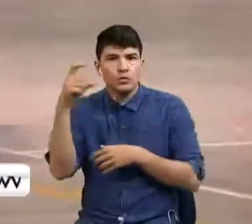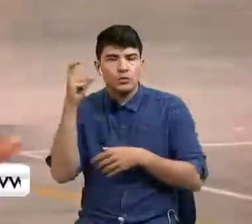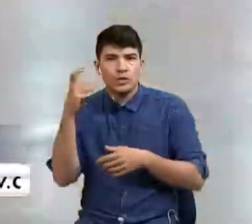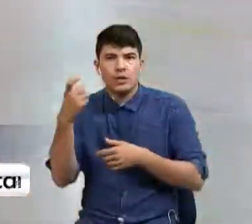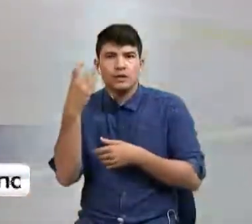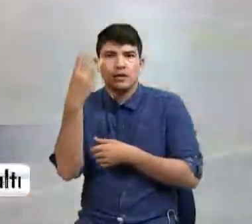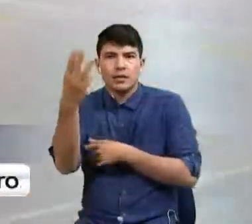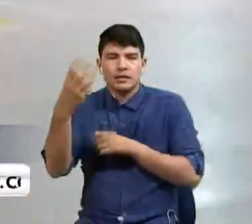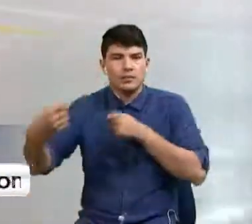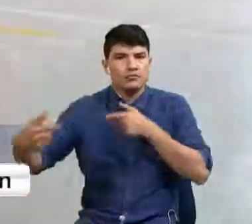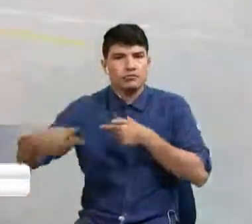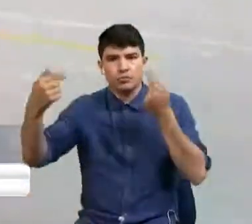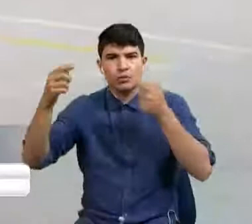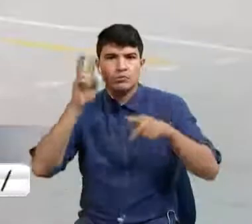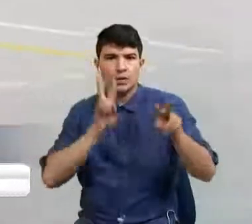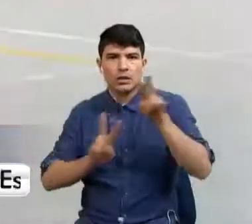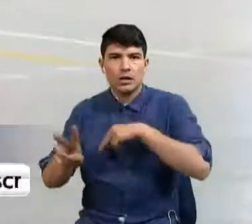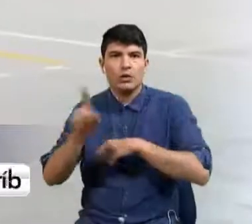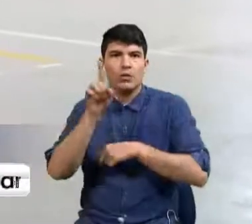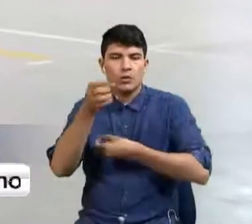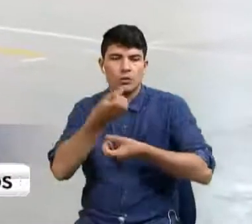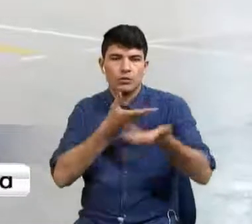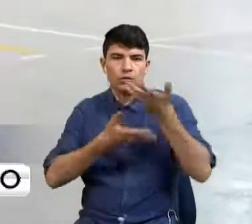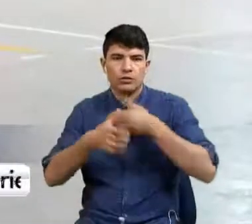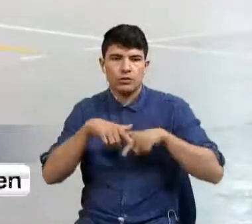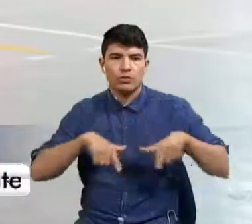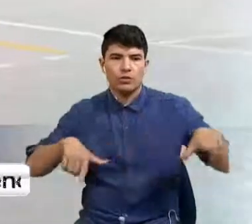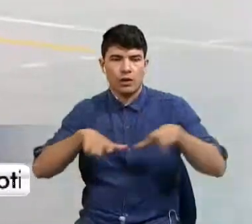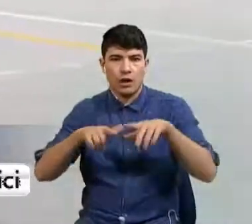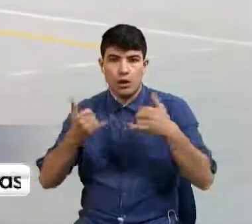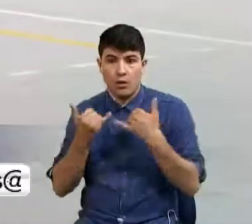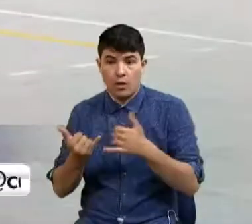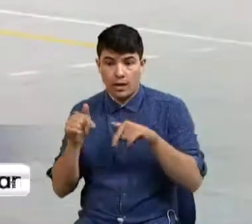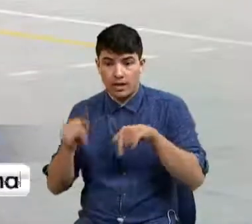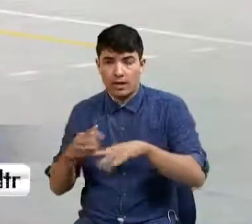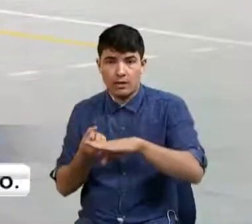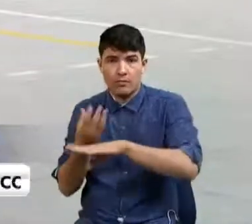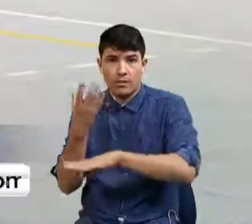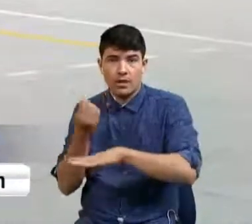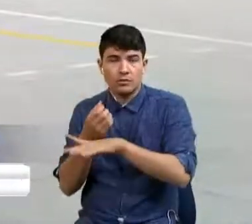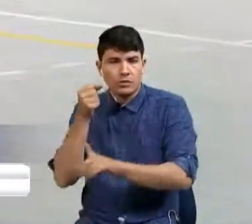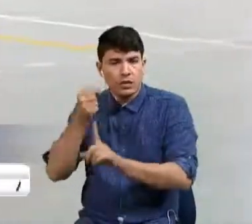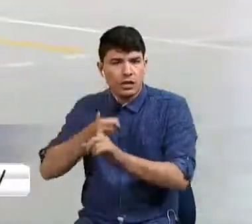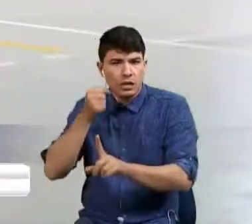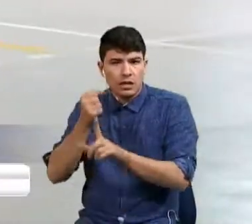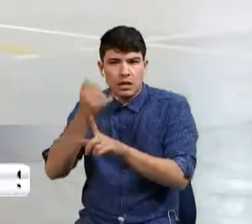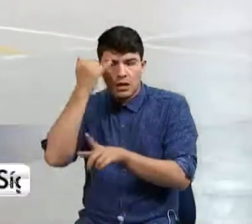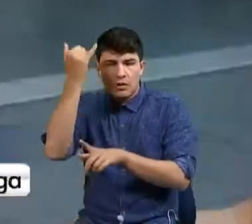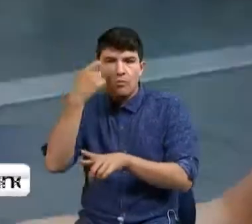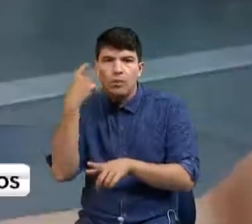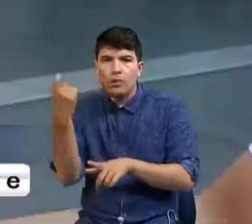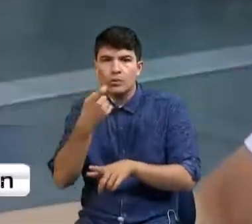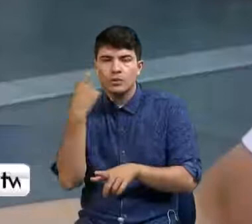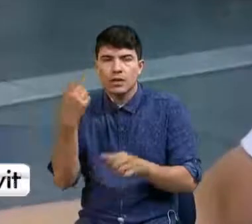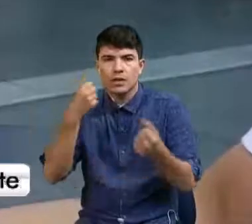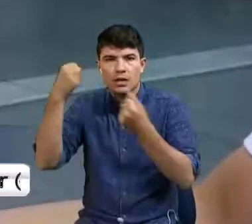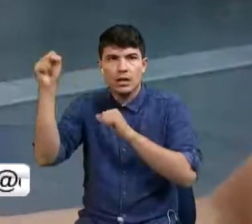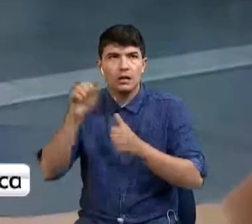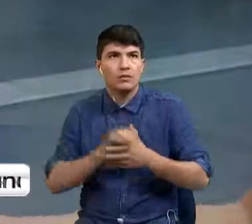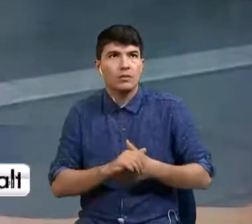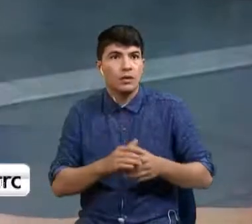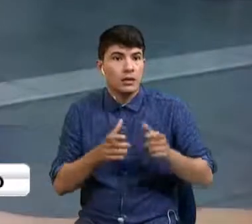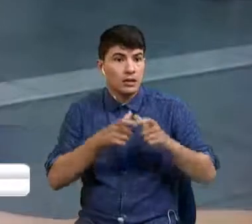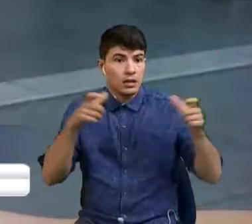partidos de visitante y sólo uno en condición de local hoy en pasto tratarán con inteligencia a buscar la victoria es un gran